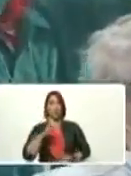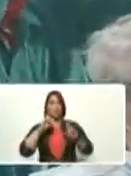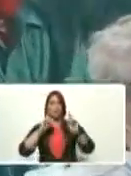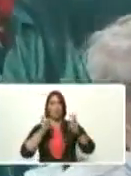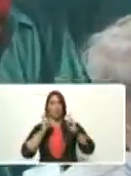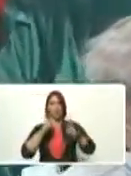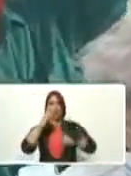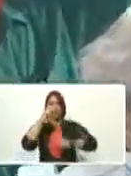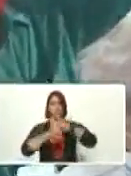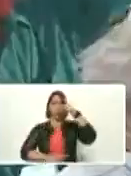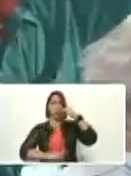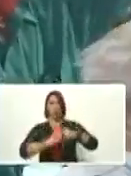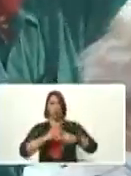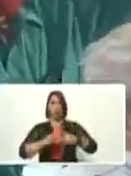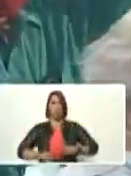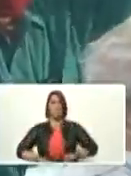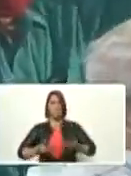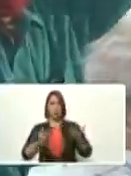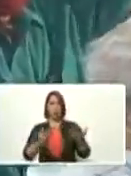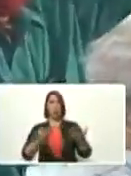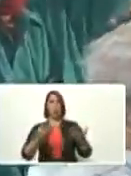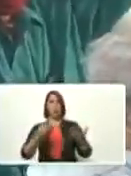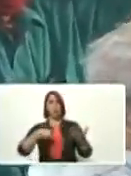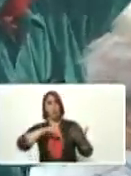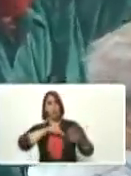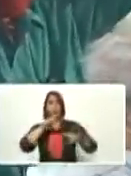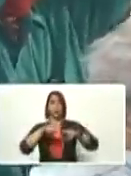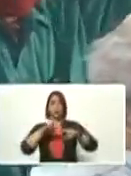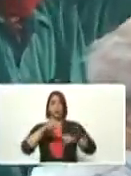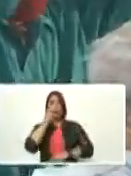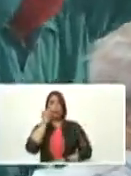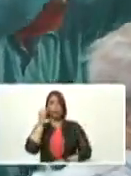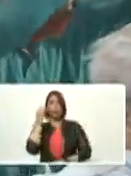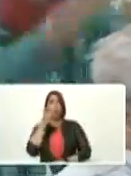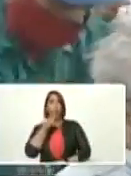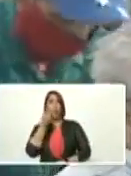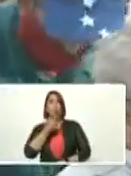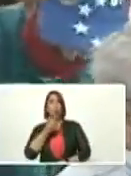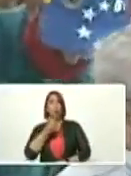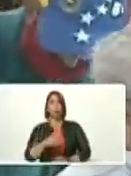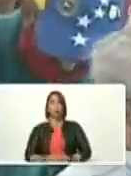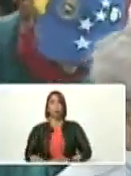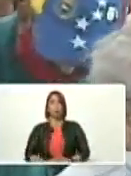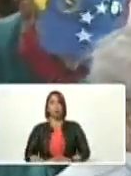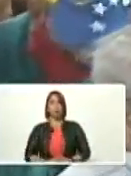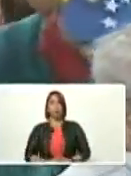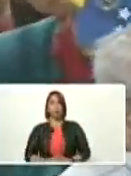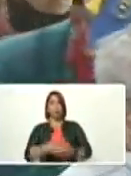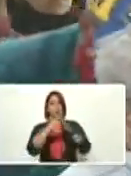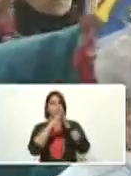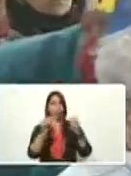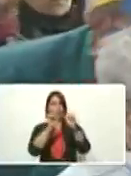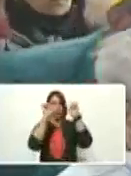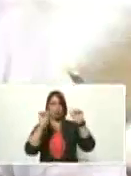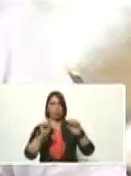de los programas que se le dan a nuestros niños, niñas y jóvenes a lo largo y ancho del sistema